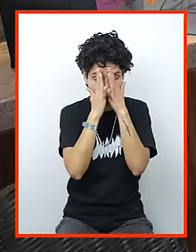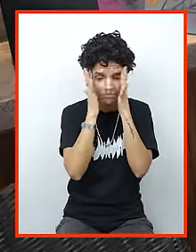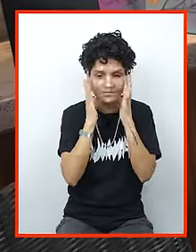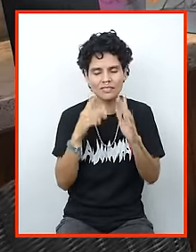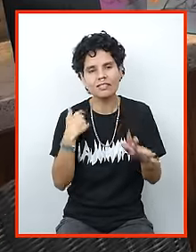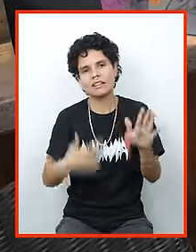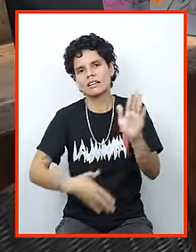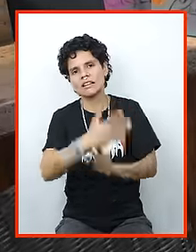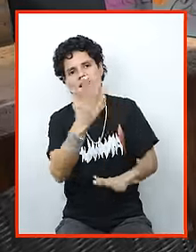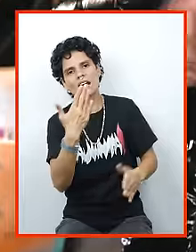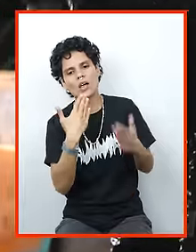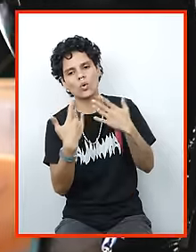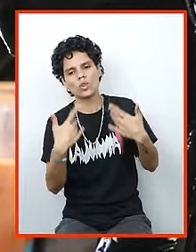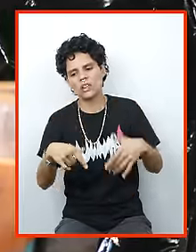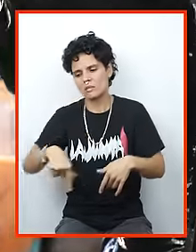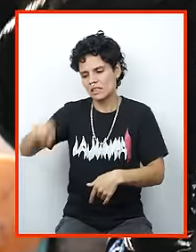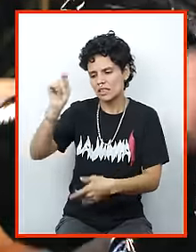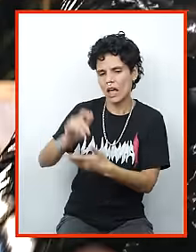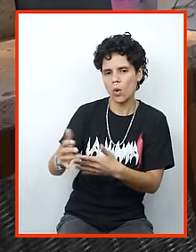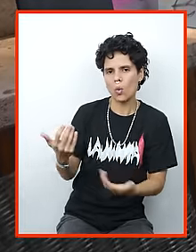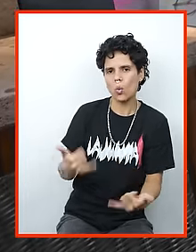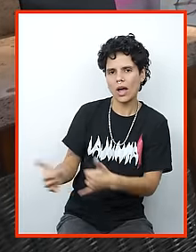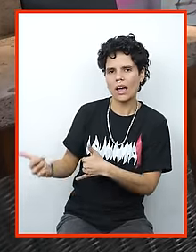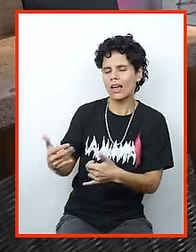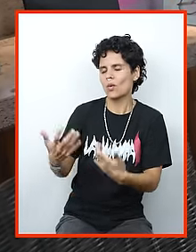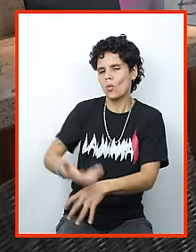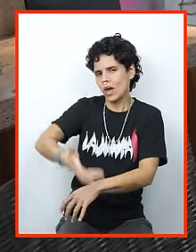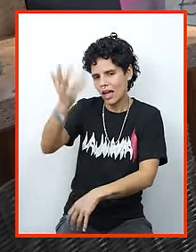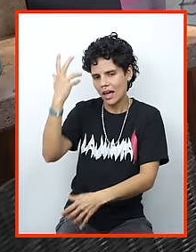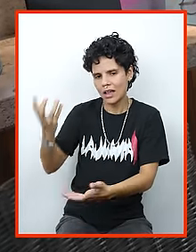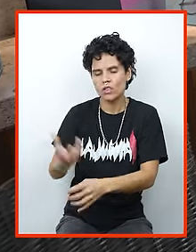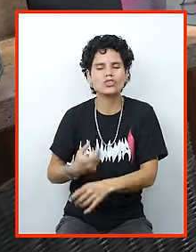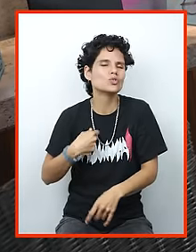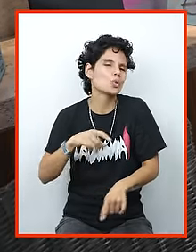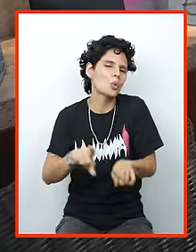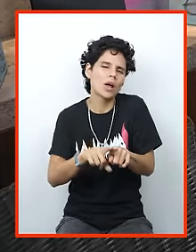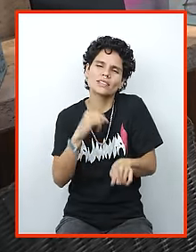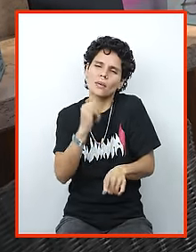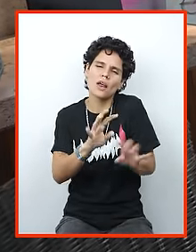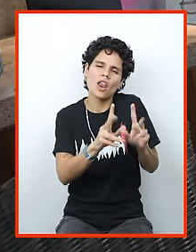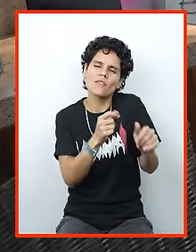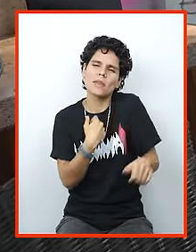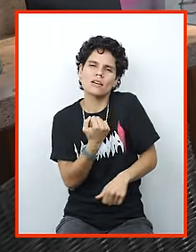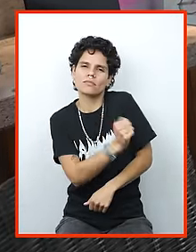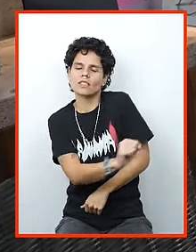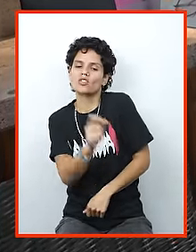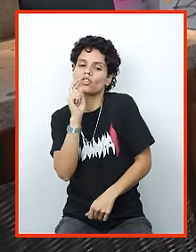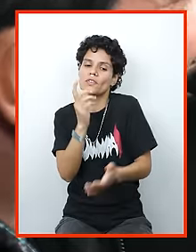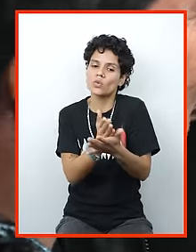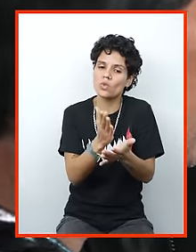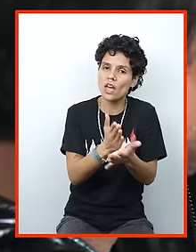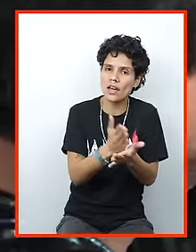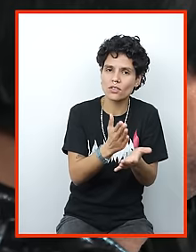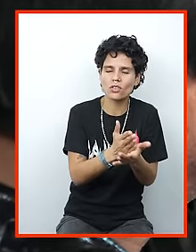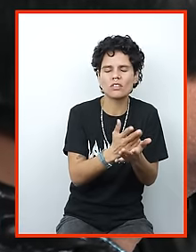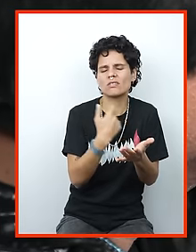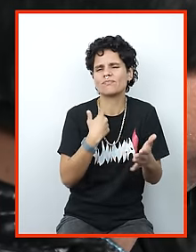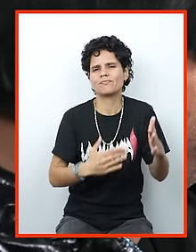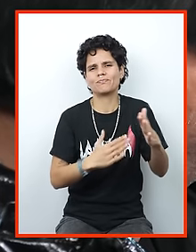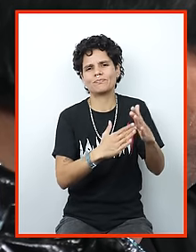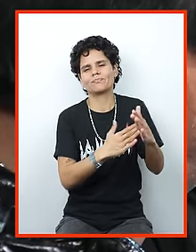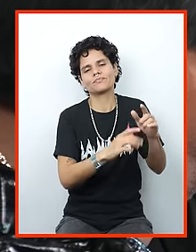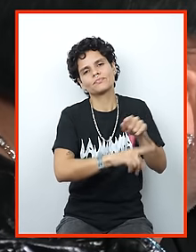¡Qué mucha justo! ¿Cuándo anda juntando unos animes? ¡Tanjiro! Siempre fui medio rebelde, sí. De hecho, cuando estaba estudiando congelé, me fui a estudiar